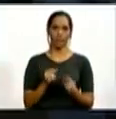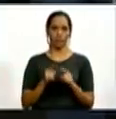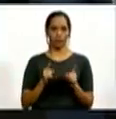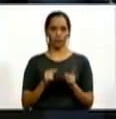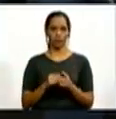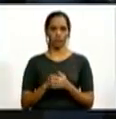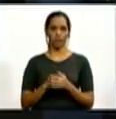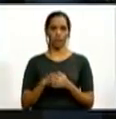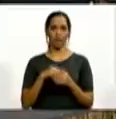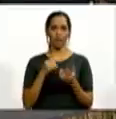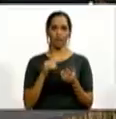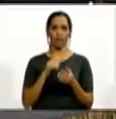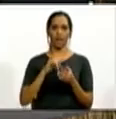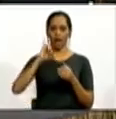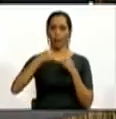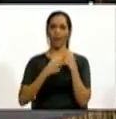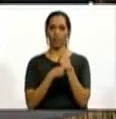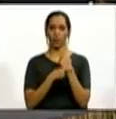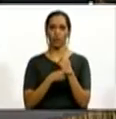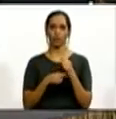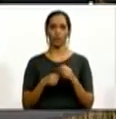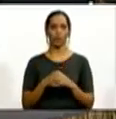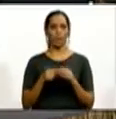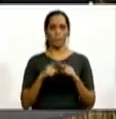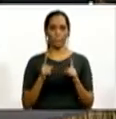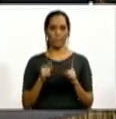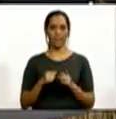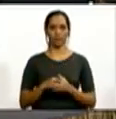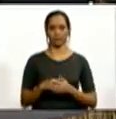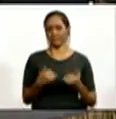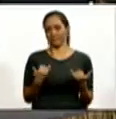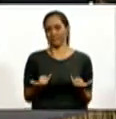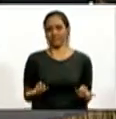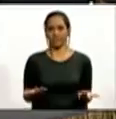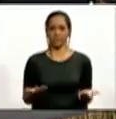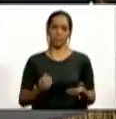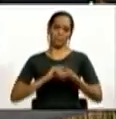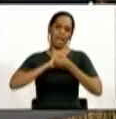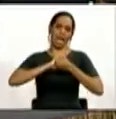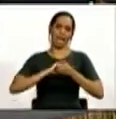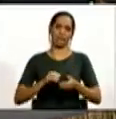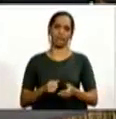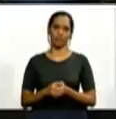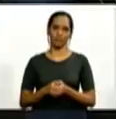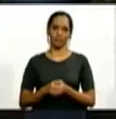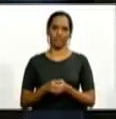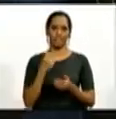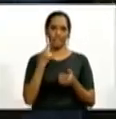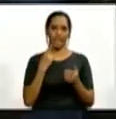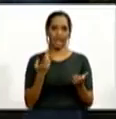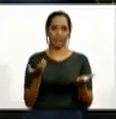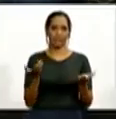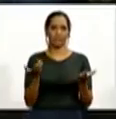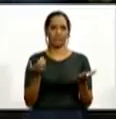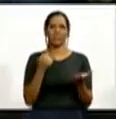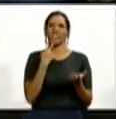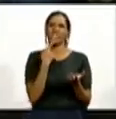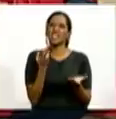qué? No, claro, pero ya es que. Pana. Te quedas así como que. Pero, sí. ¿Qué